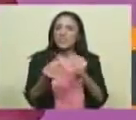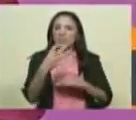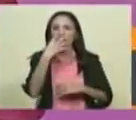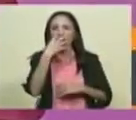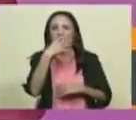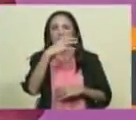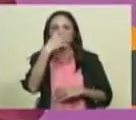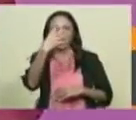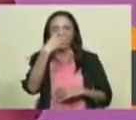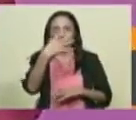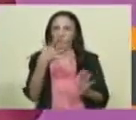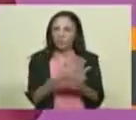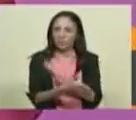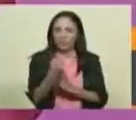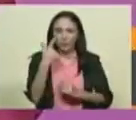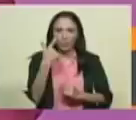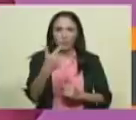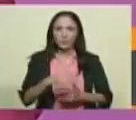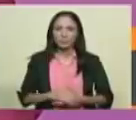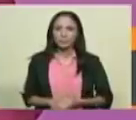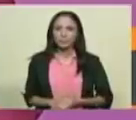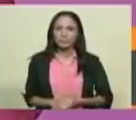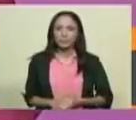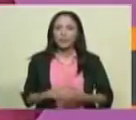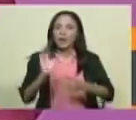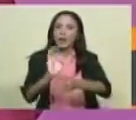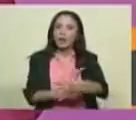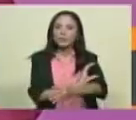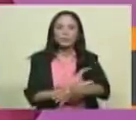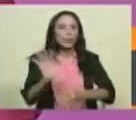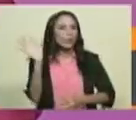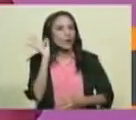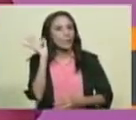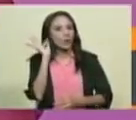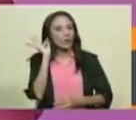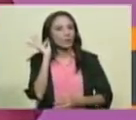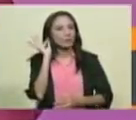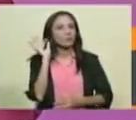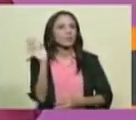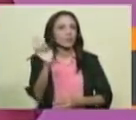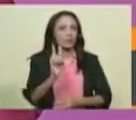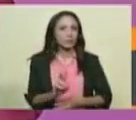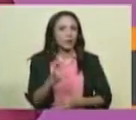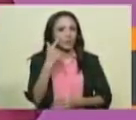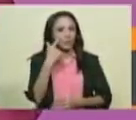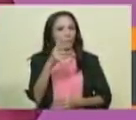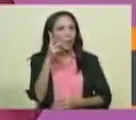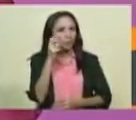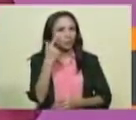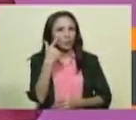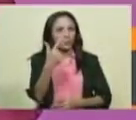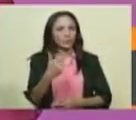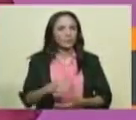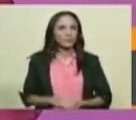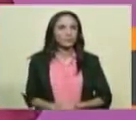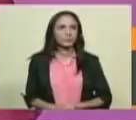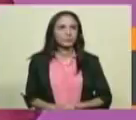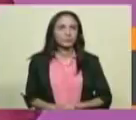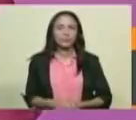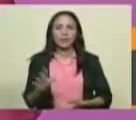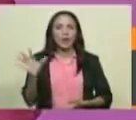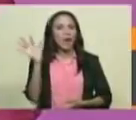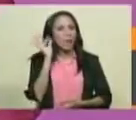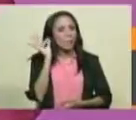canto y lo haga suyo. El canto de la mujer venezolana, de la mujer alegre y rebelde, de la